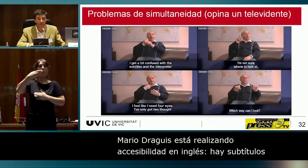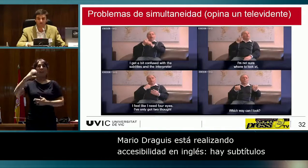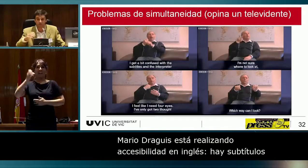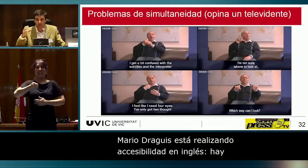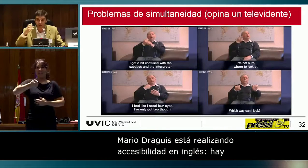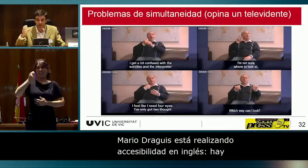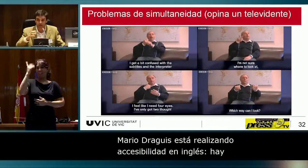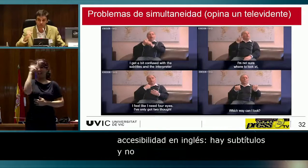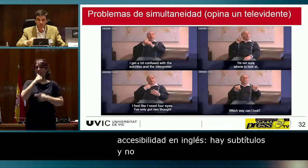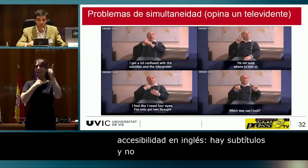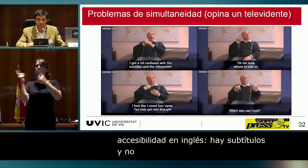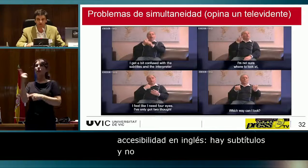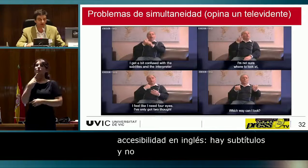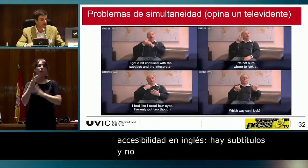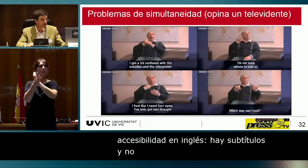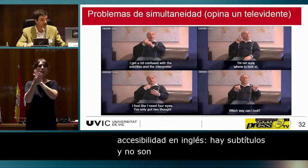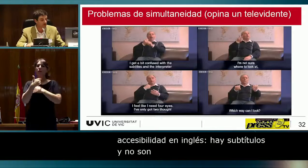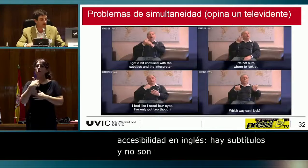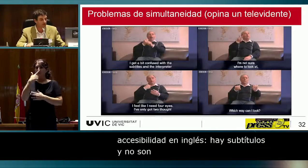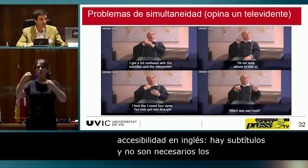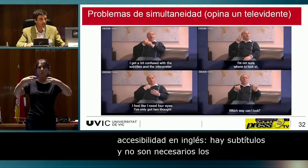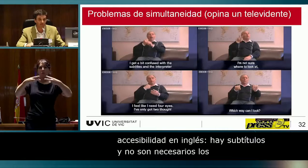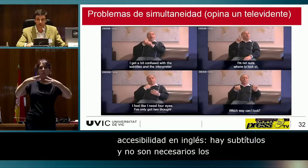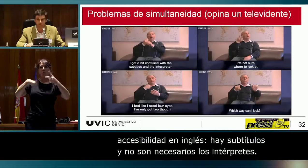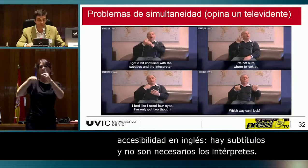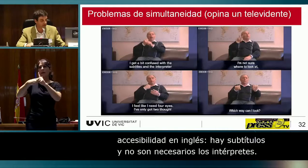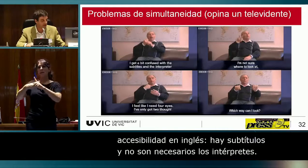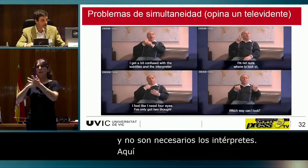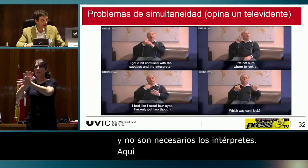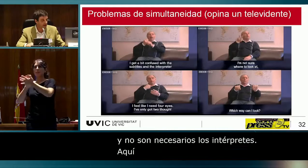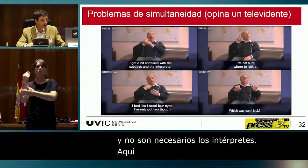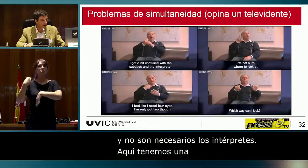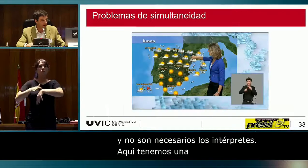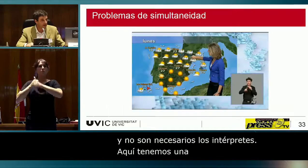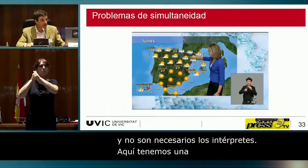a veces no puede seguir los subtítulos y la lengua de signos al mismo tiempo, ¿no?